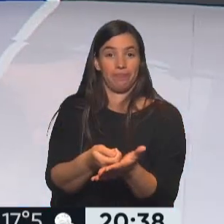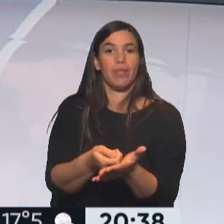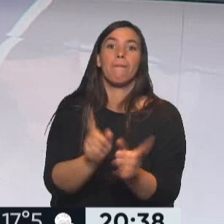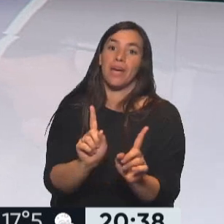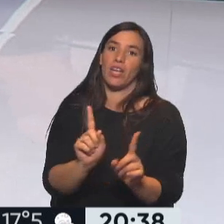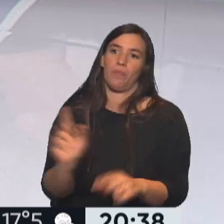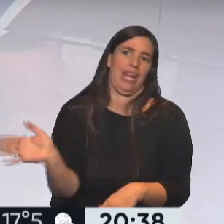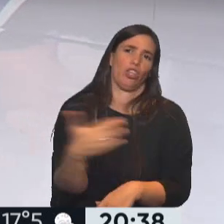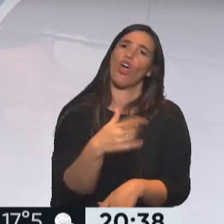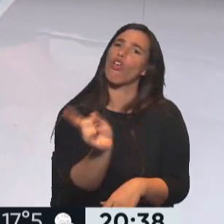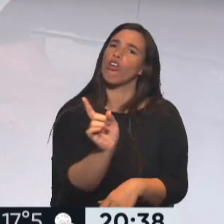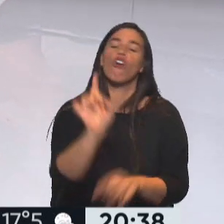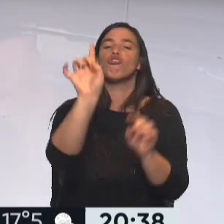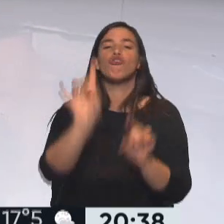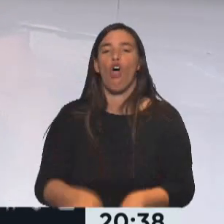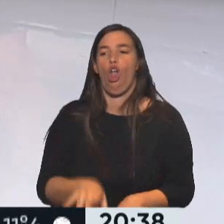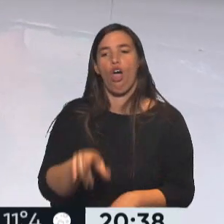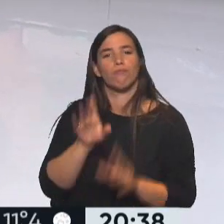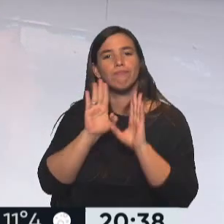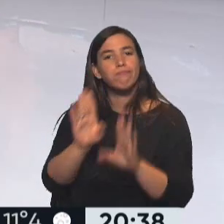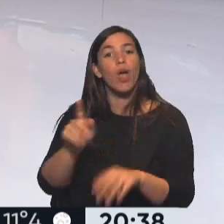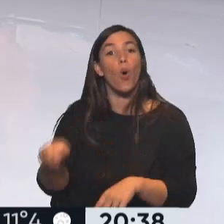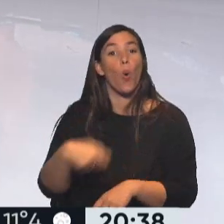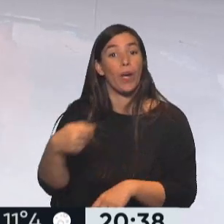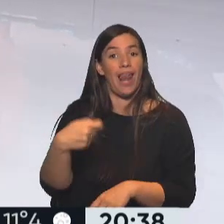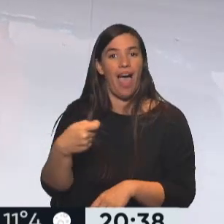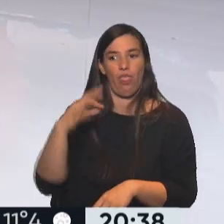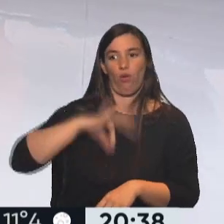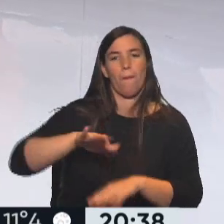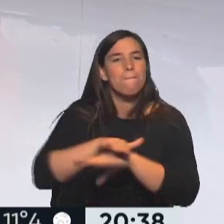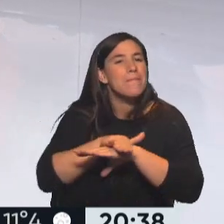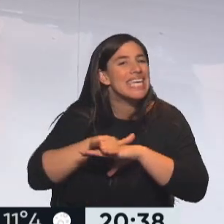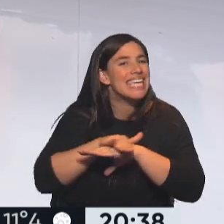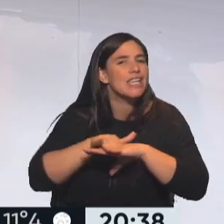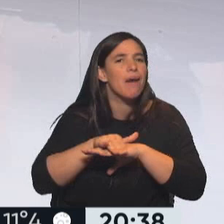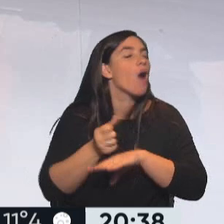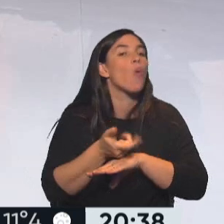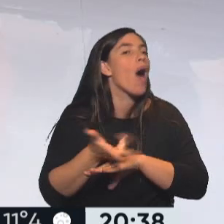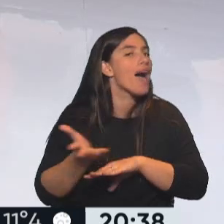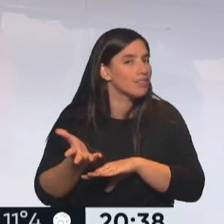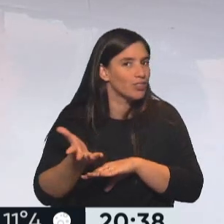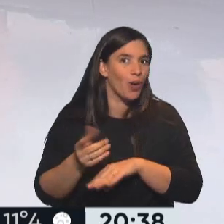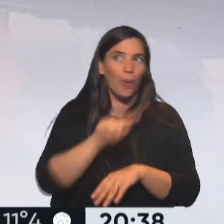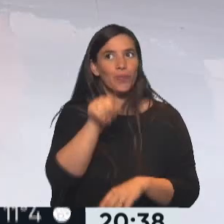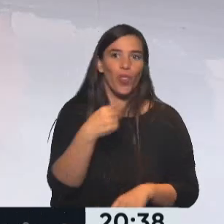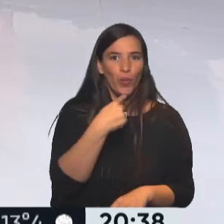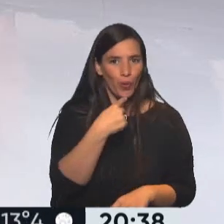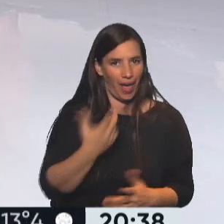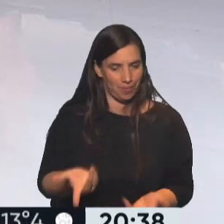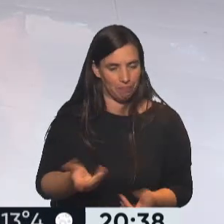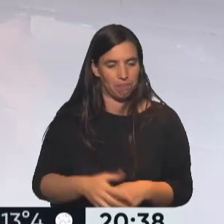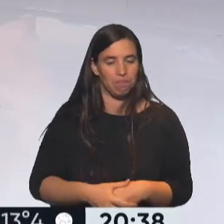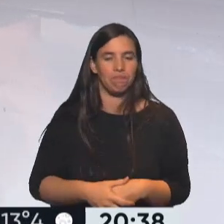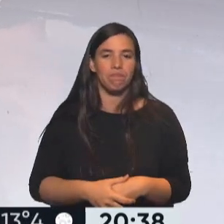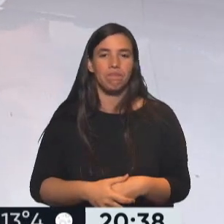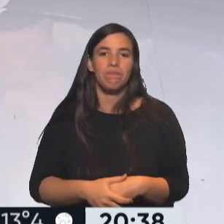todos, es solo para los jubilados que cobran la mínima. ¿De cuánto es la mínima? Esa es la pregunta. Bueno, recordemos